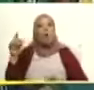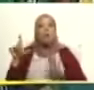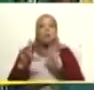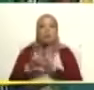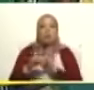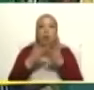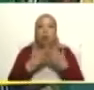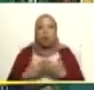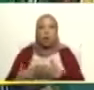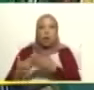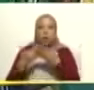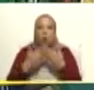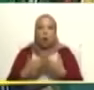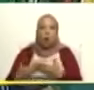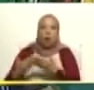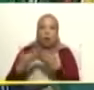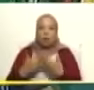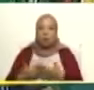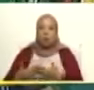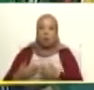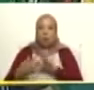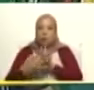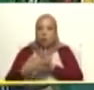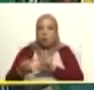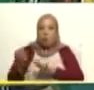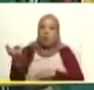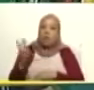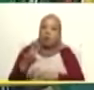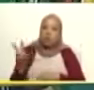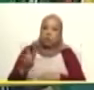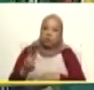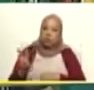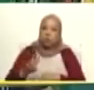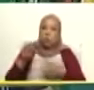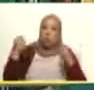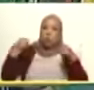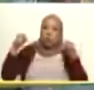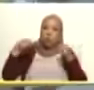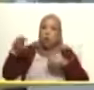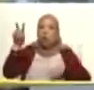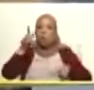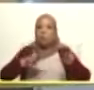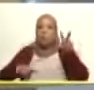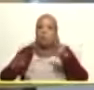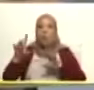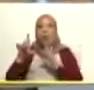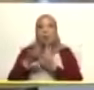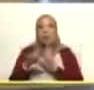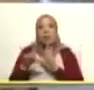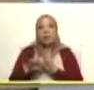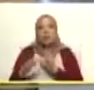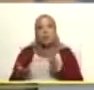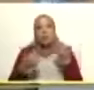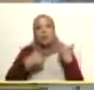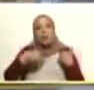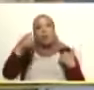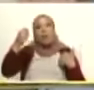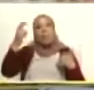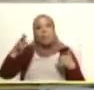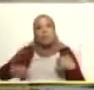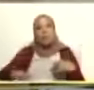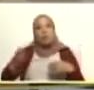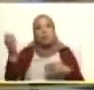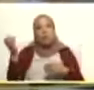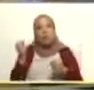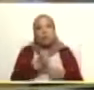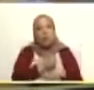los estudiantes, manifestando un ejemplo al país. Venimos de recorrer también varios liceos de Petare, del estado Miranda, de